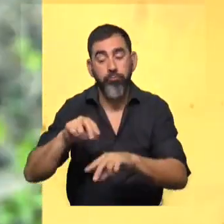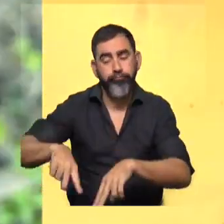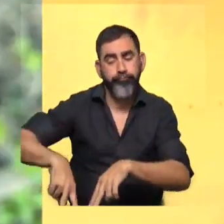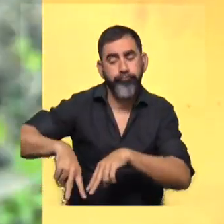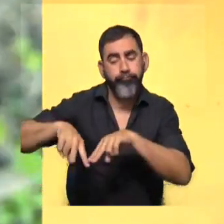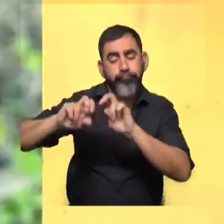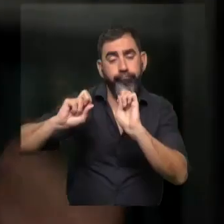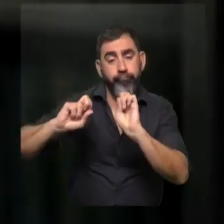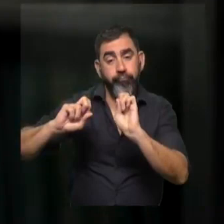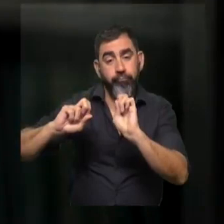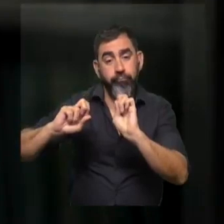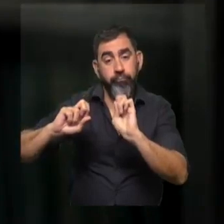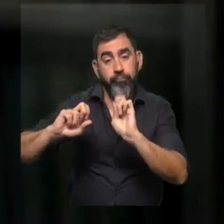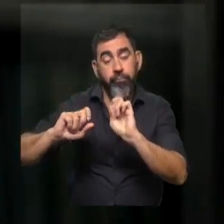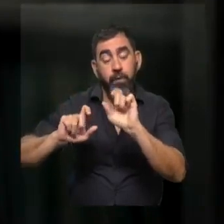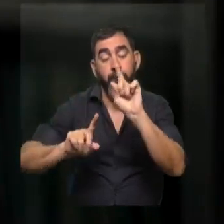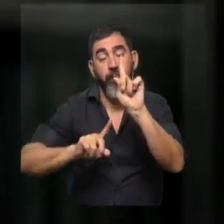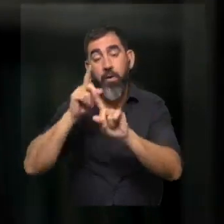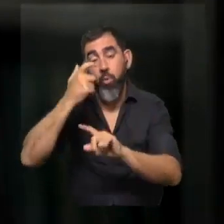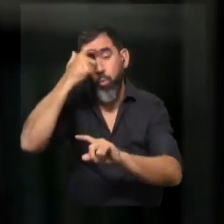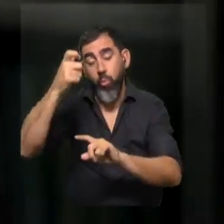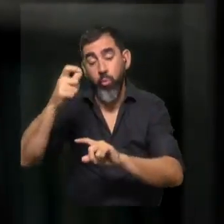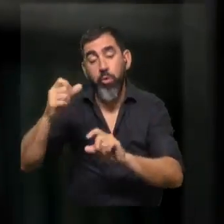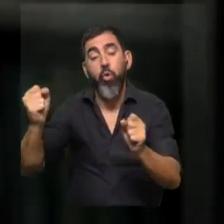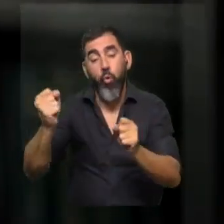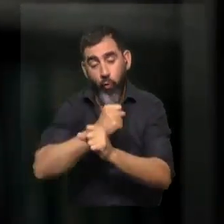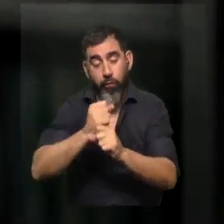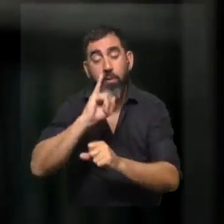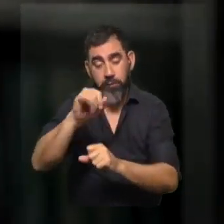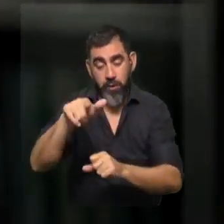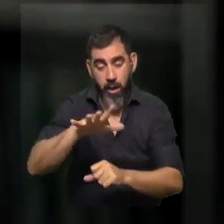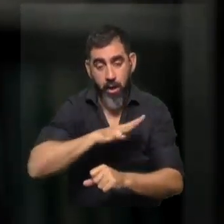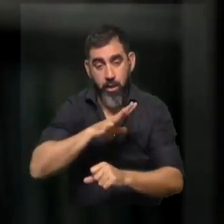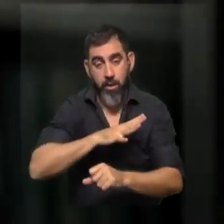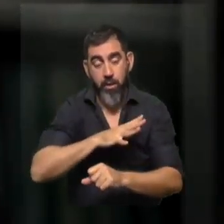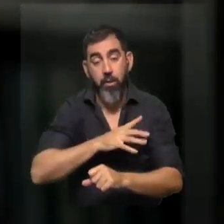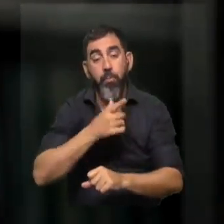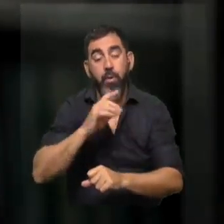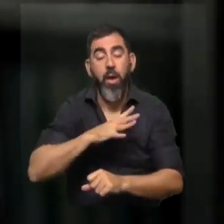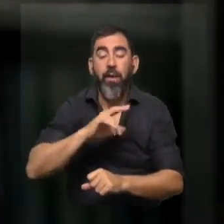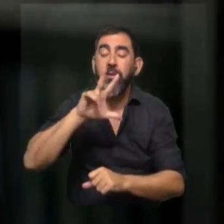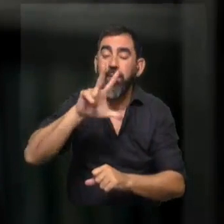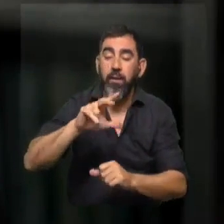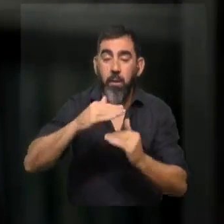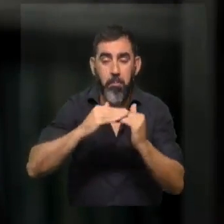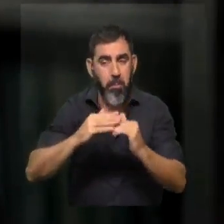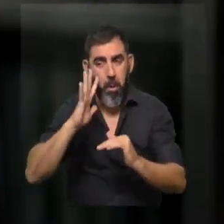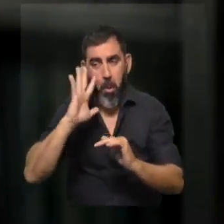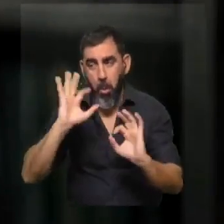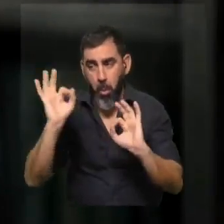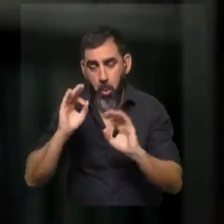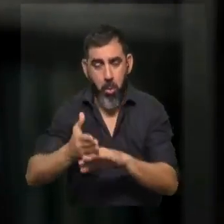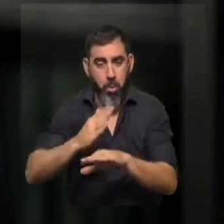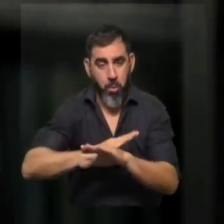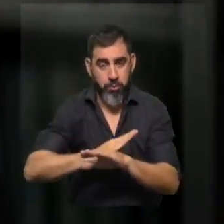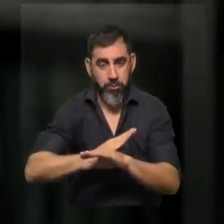estudiadas por gente de Facultad de Ciencias hace tiempo y confirmamos que están también ahí, pero son al menos 3 especies que no eran conocidas para la ciencia aún.